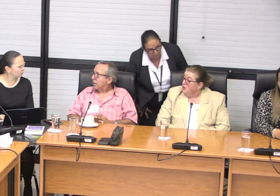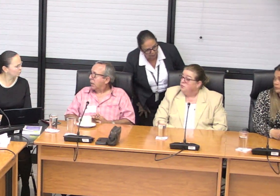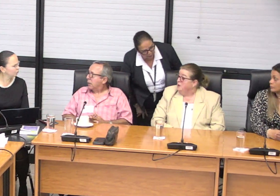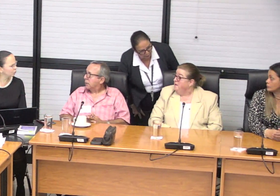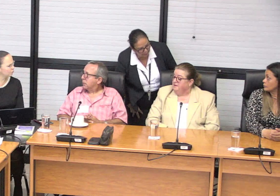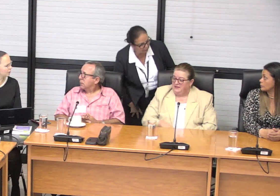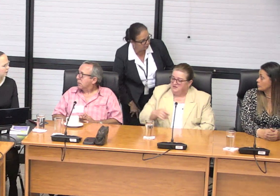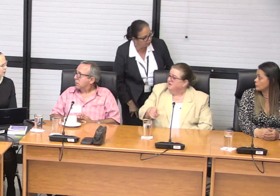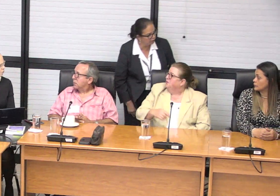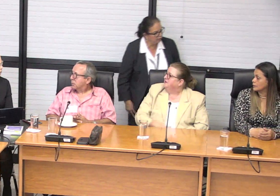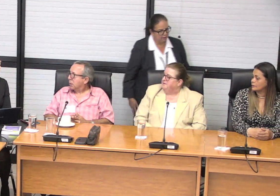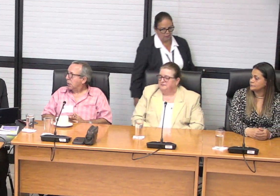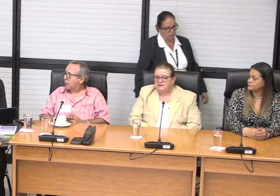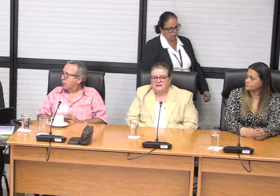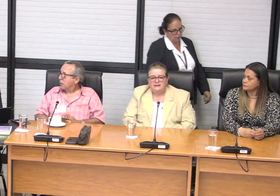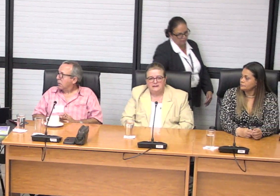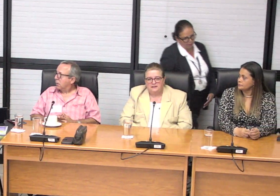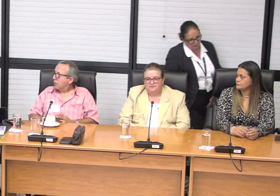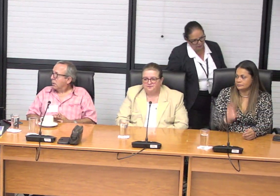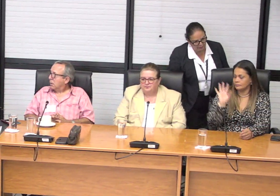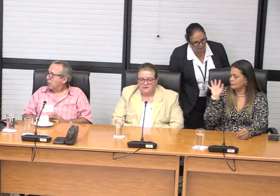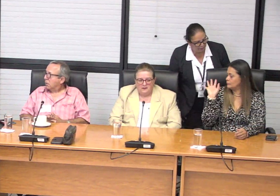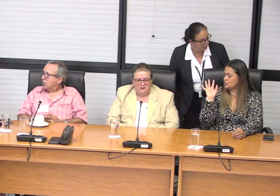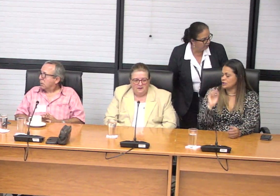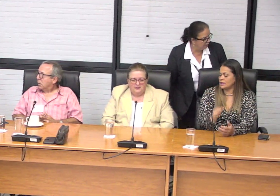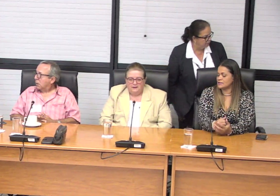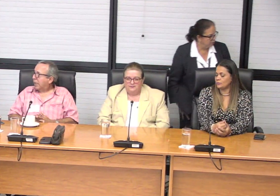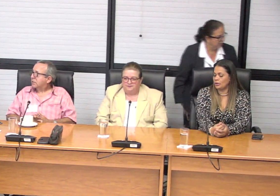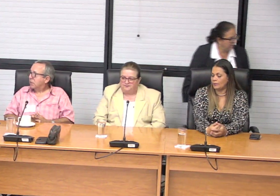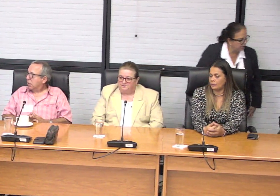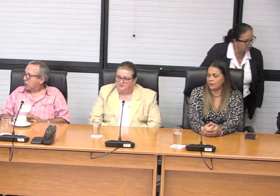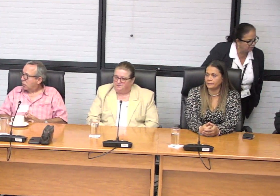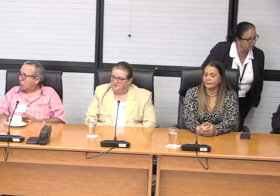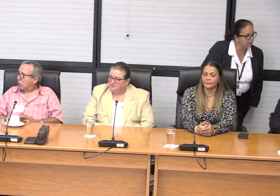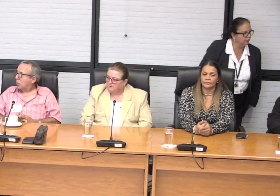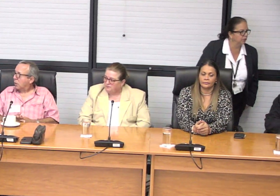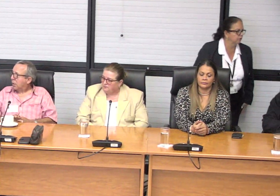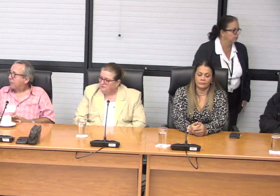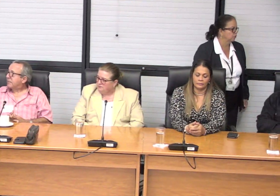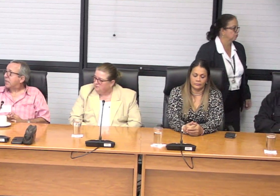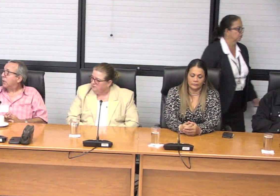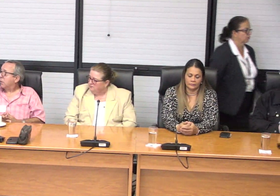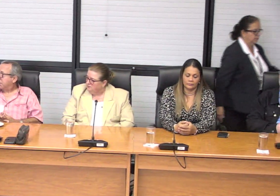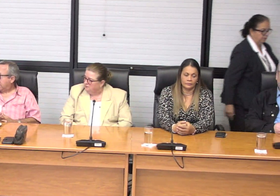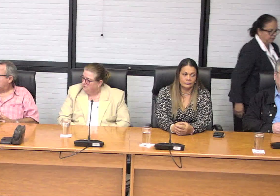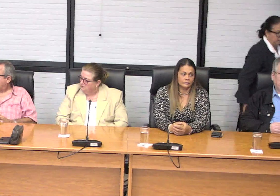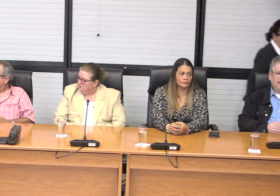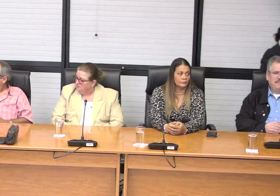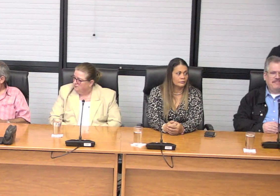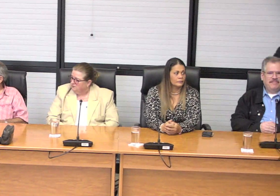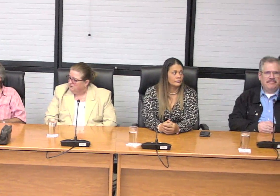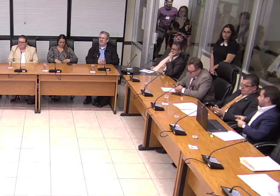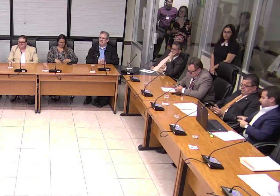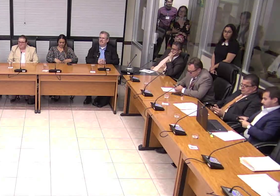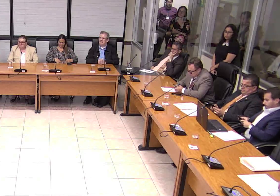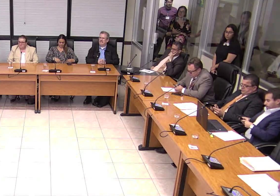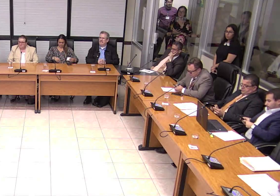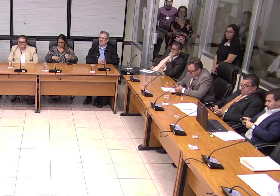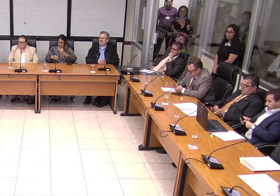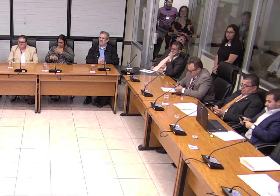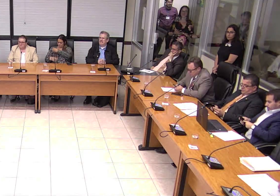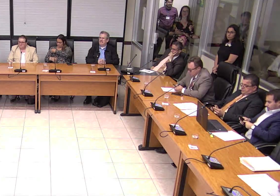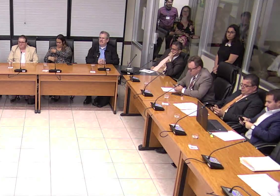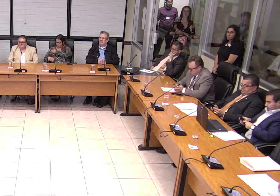pertenecían a Acebanacio, esto pese a no tener autorización legal para hacerlo, entre ellos a Juan Carlos Bolaños, empresario que hoy